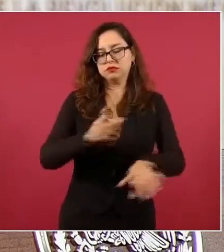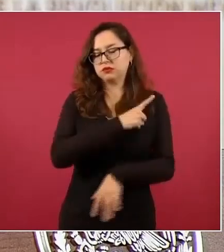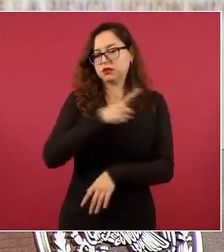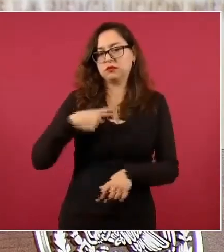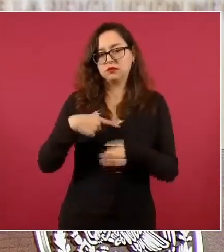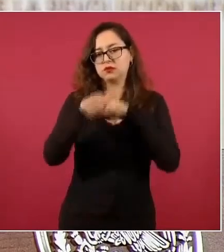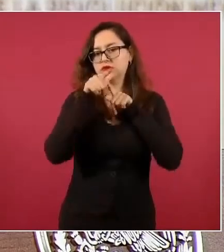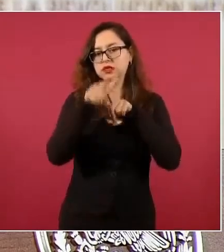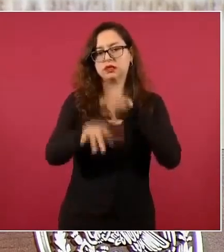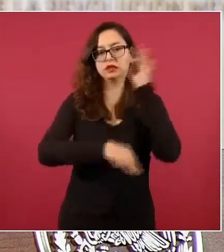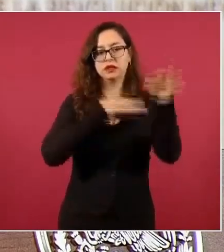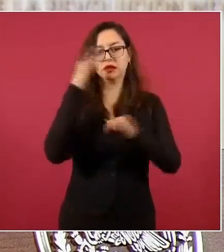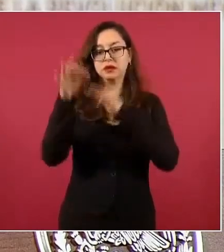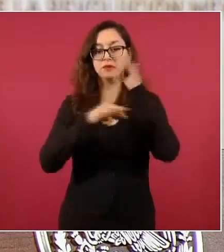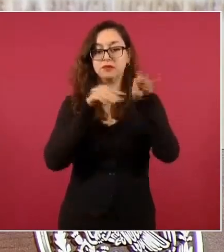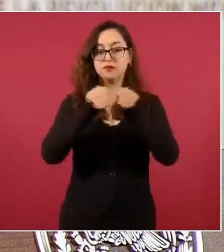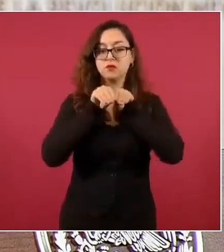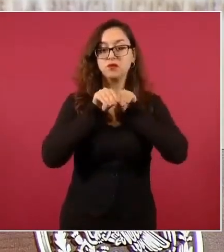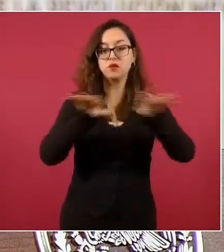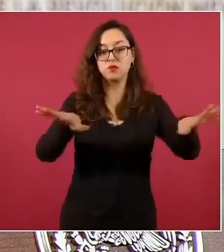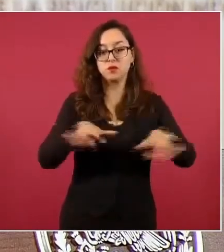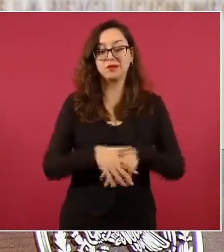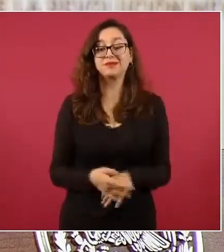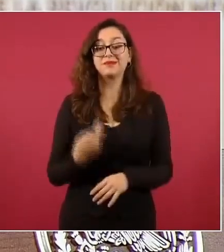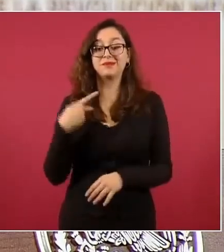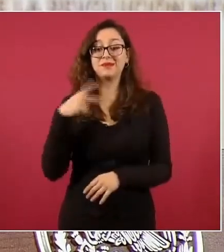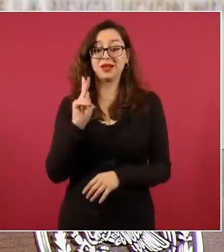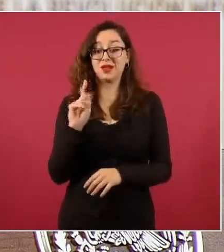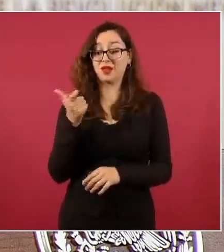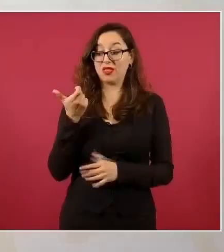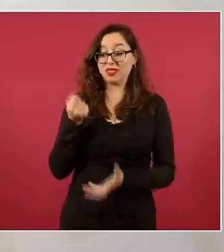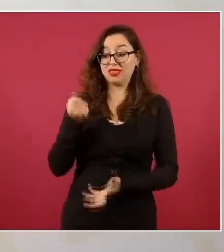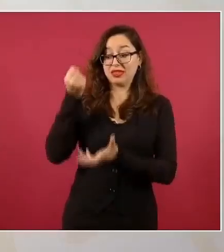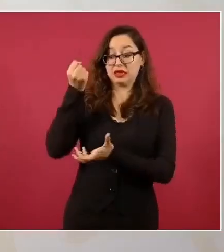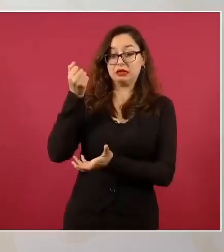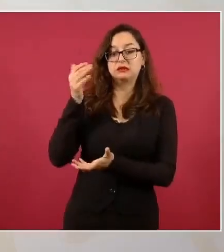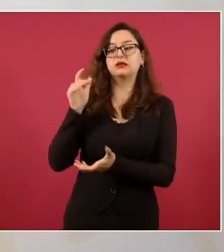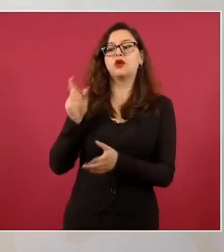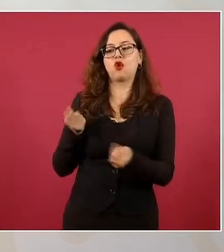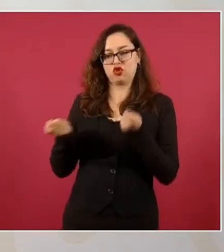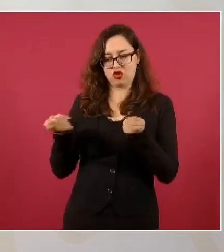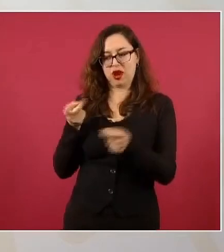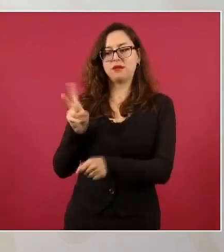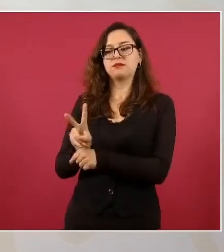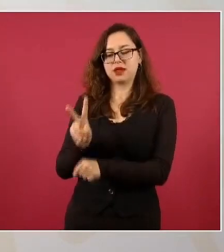concientizando. Pero el dinero sí se puede controlar,